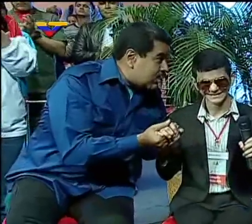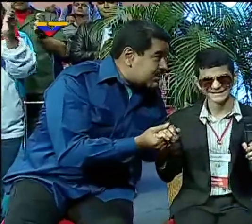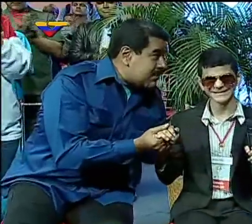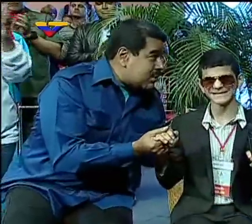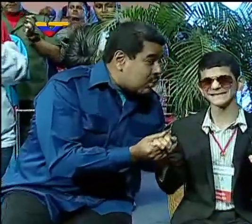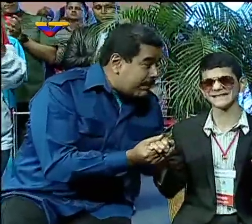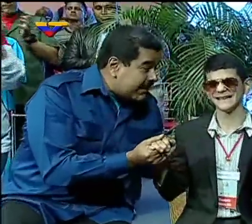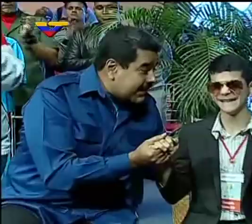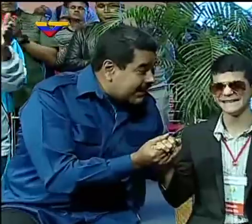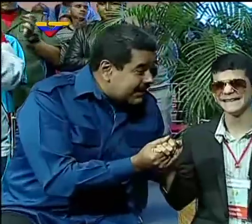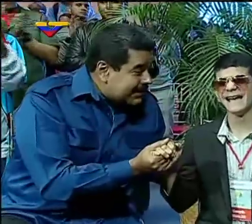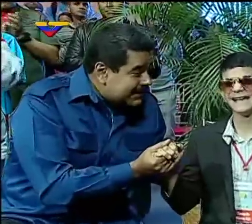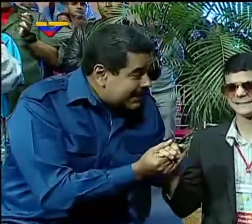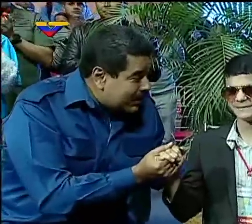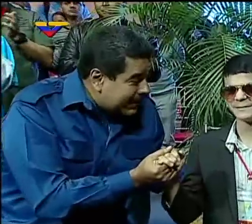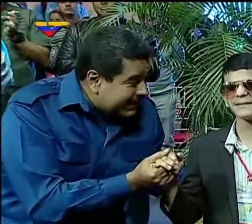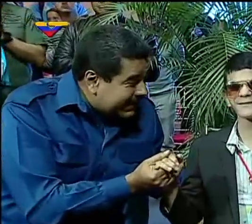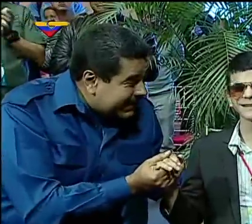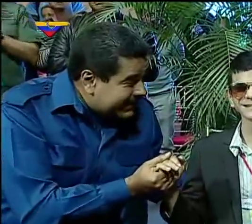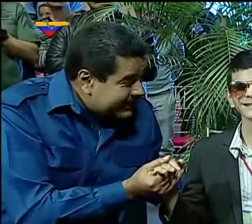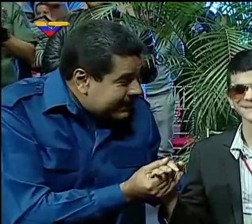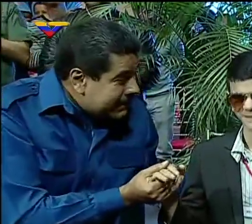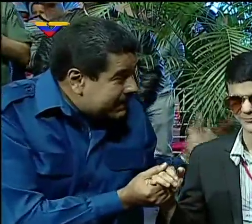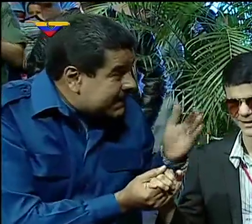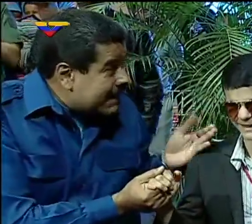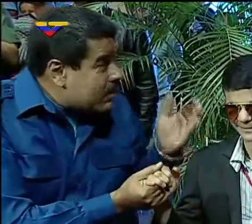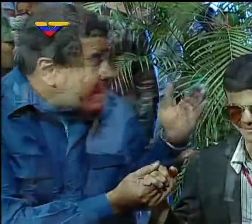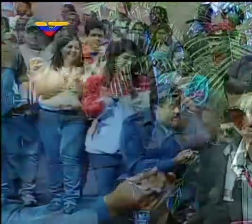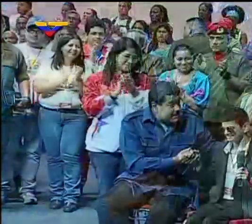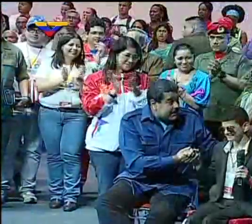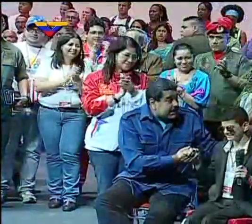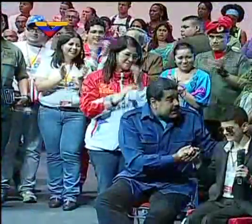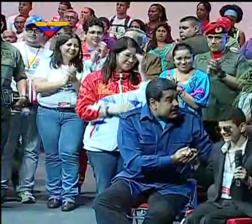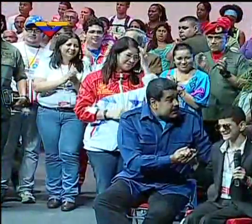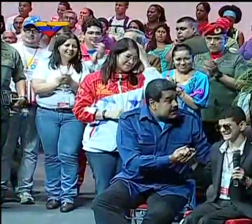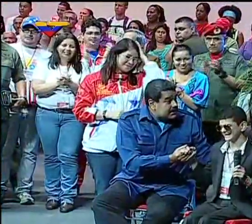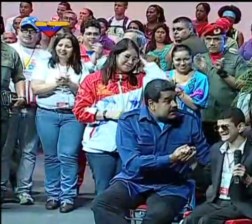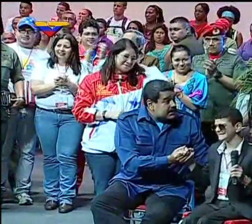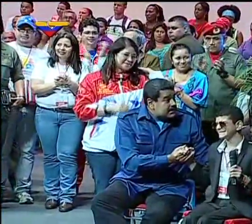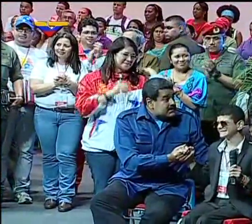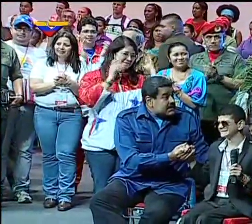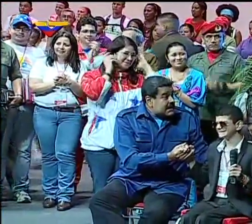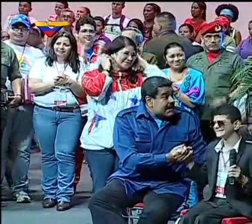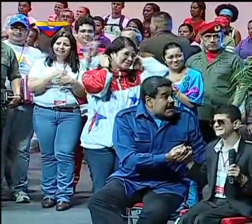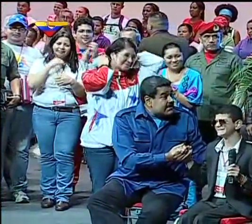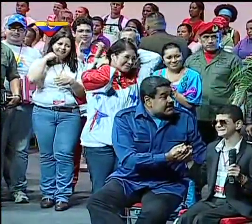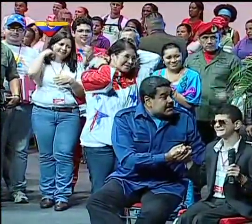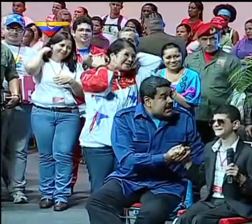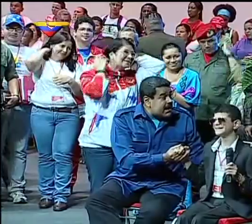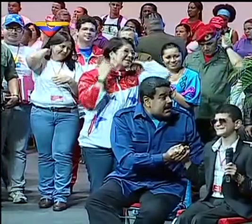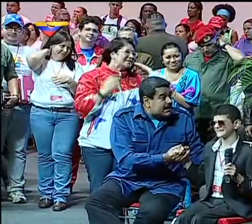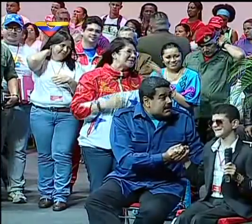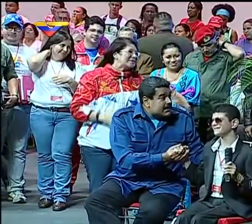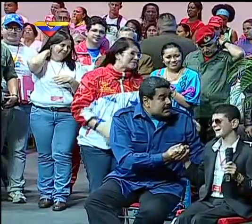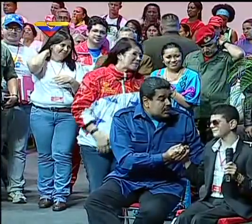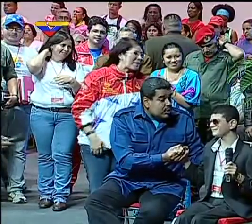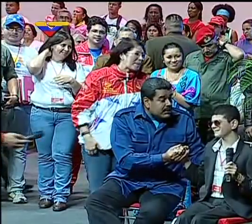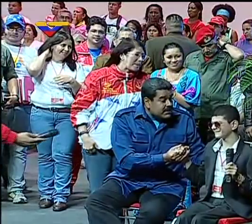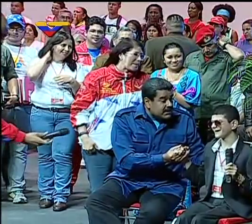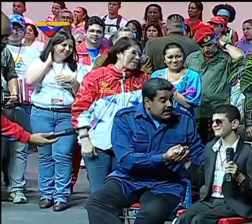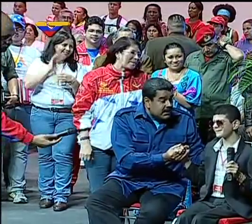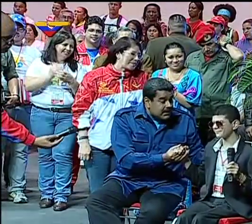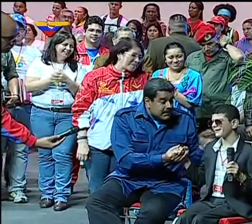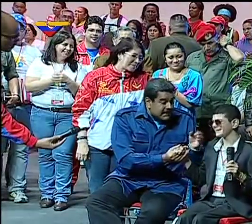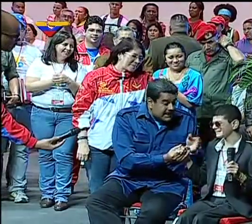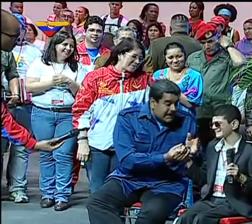Bien, es la moral y las luces de los niños con discapacidad que también han sido